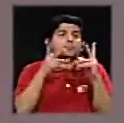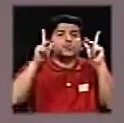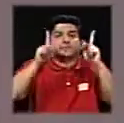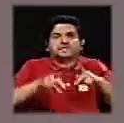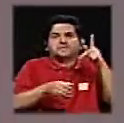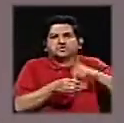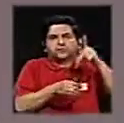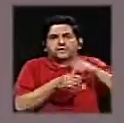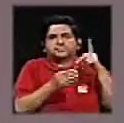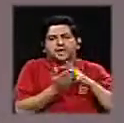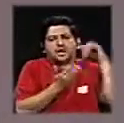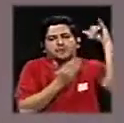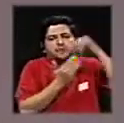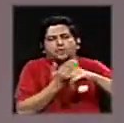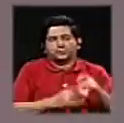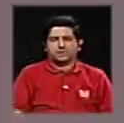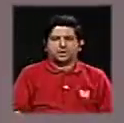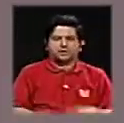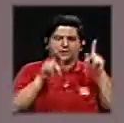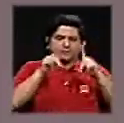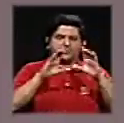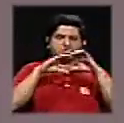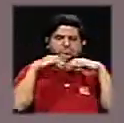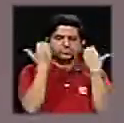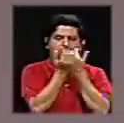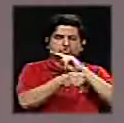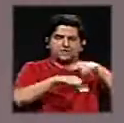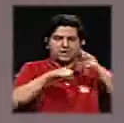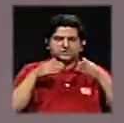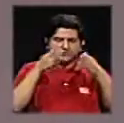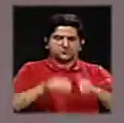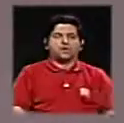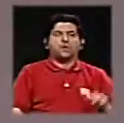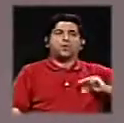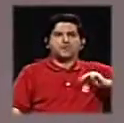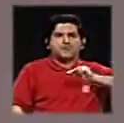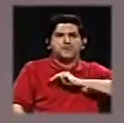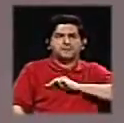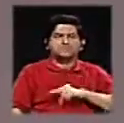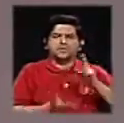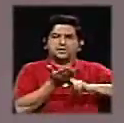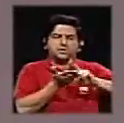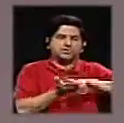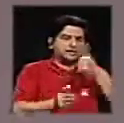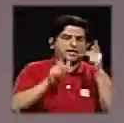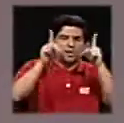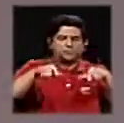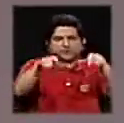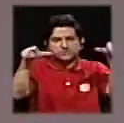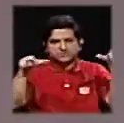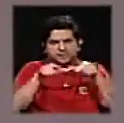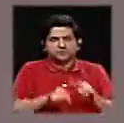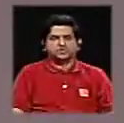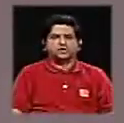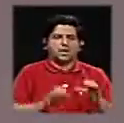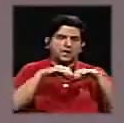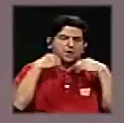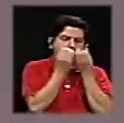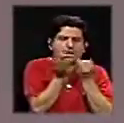está participando en proyectos, ¿verdad? De gente del CONAVI, gente contratada por el ministerio para estar en las zonas, órganos de inspección,